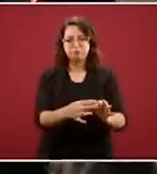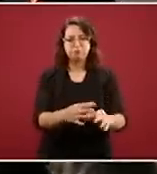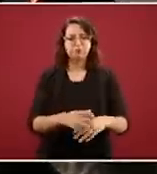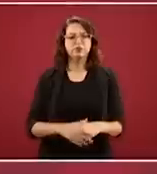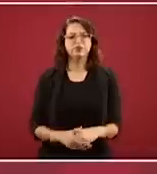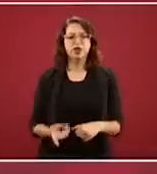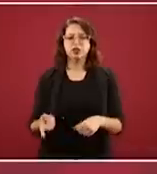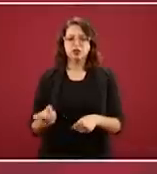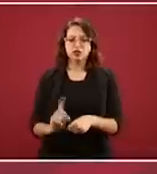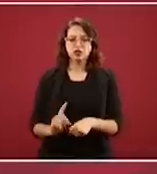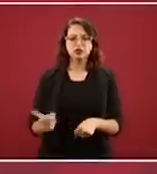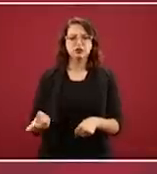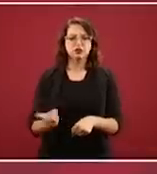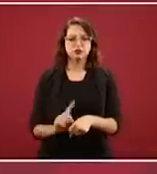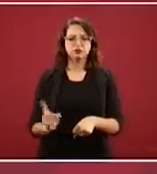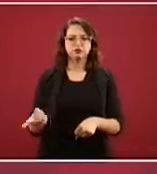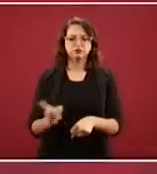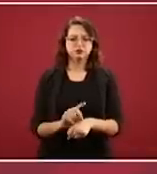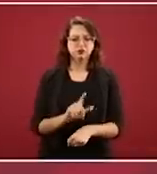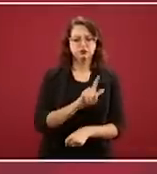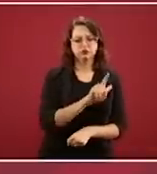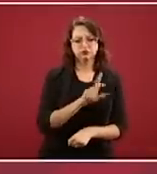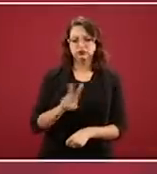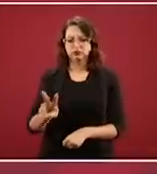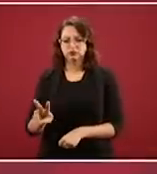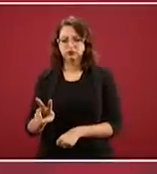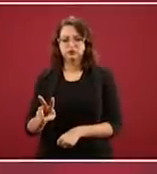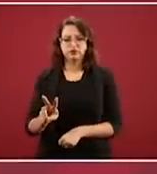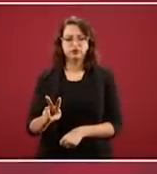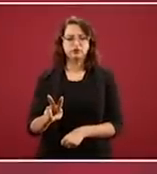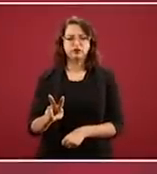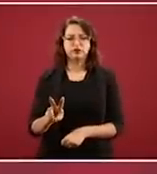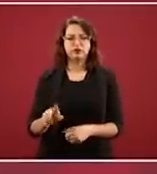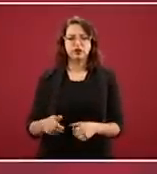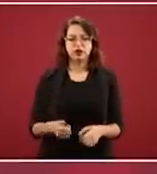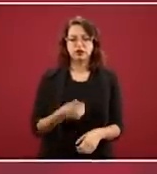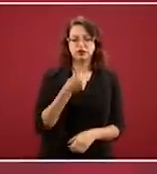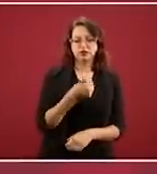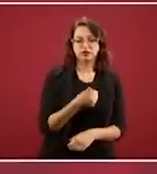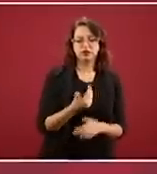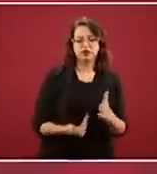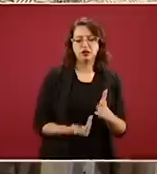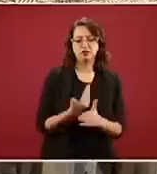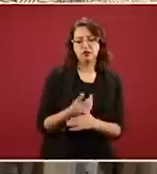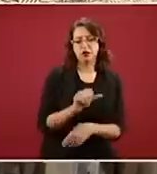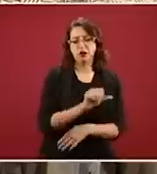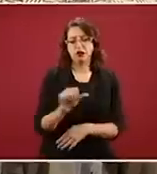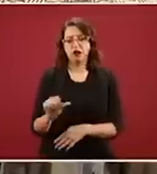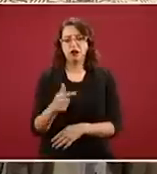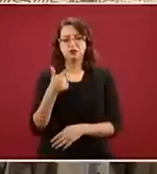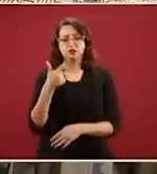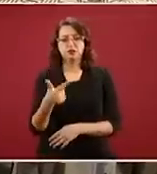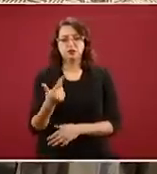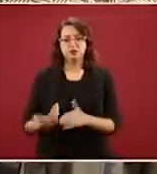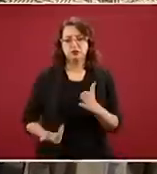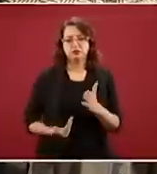Todos los días, de lunes a viernes, de 6 a 7 de la mañana,